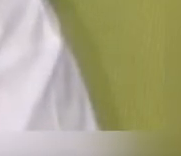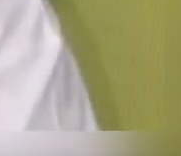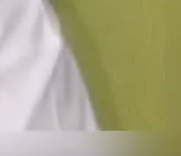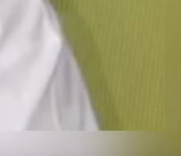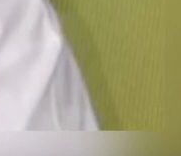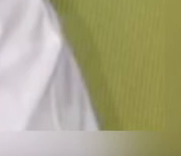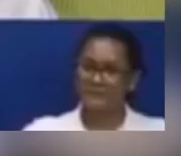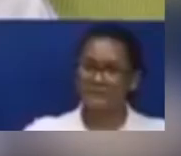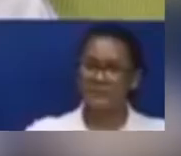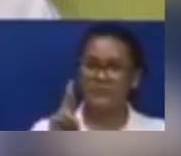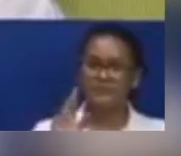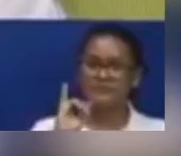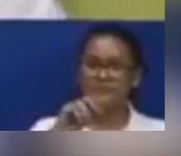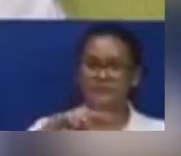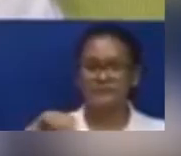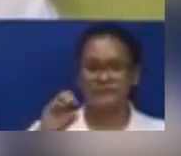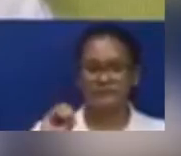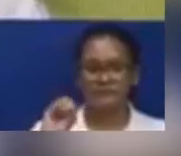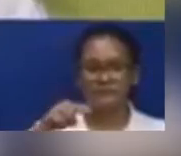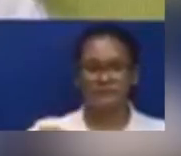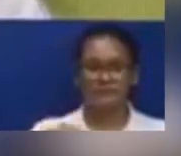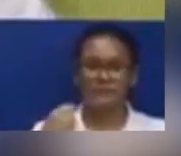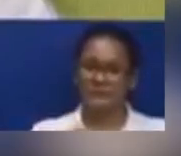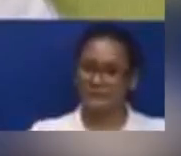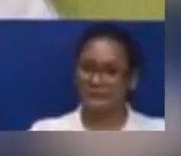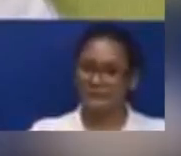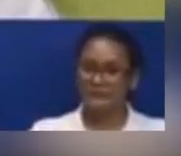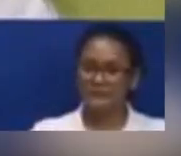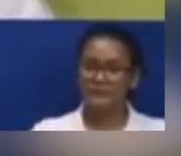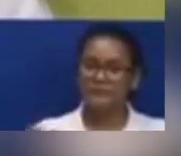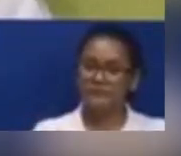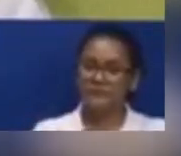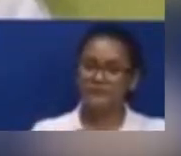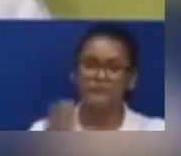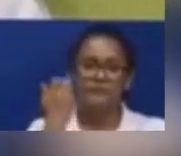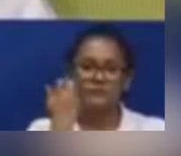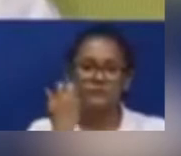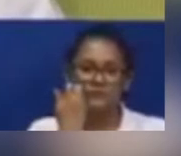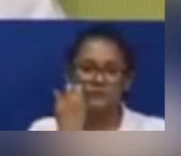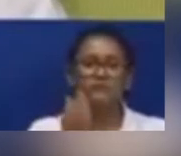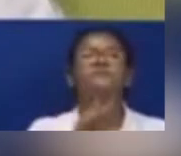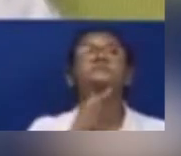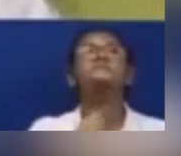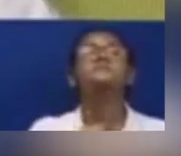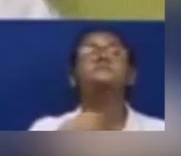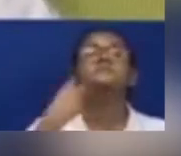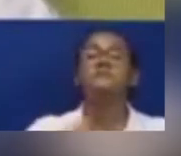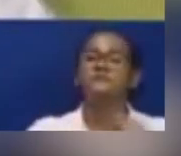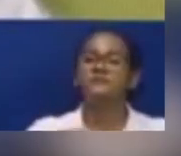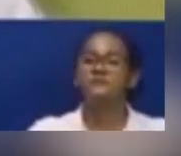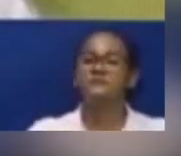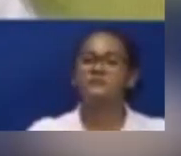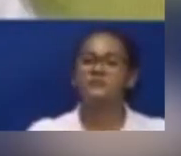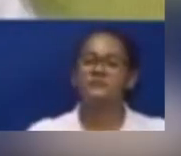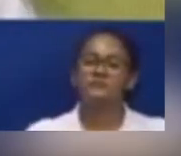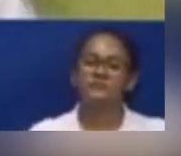inmunodeficiencia, insuficiencia renal crónica, antecedentes de accidentes cerebrovasculares, tuberculosis pulmonar y enfermedades